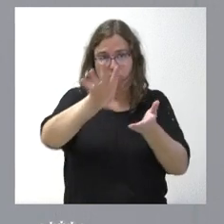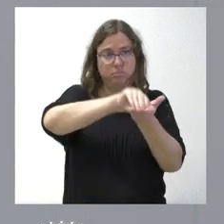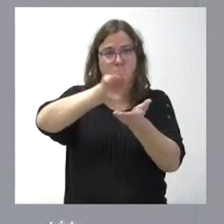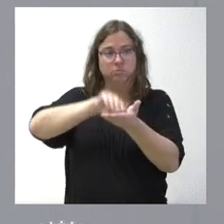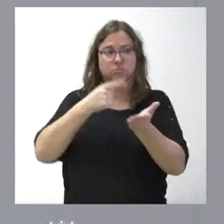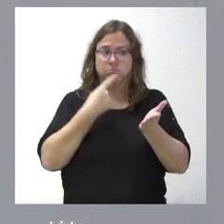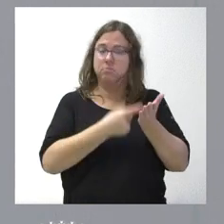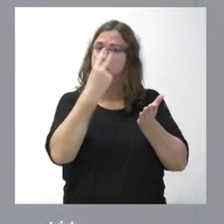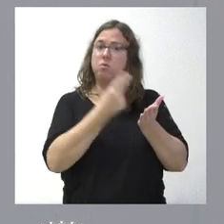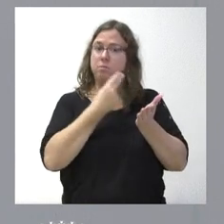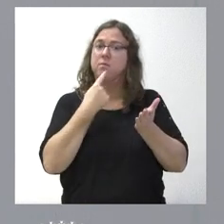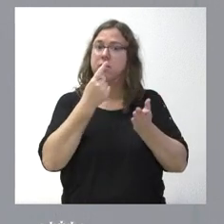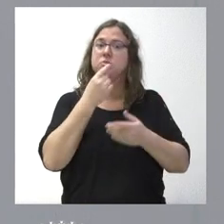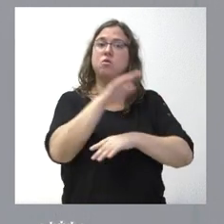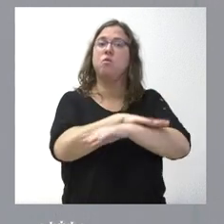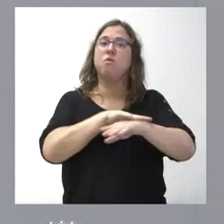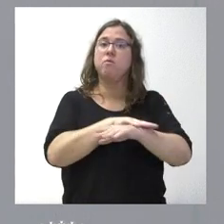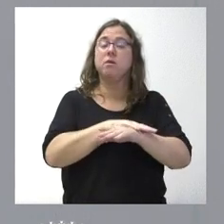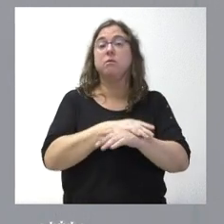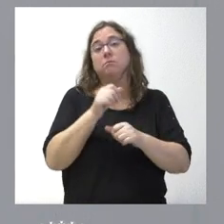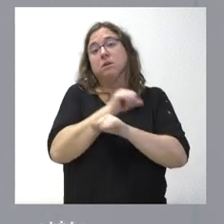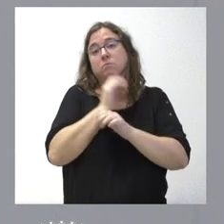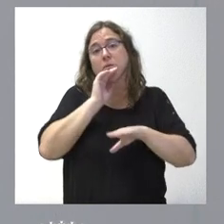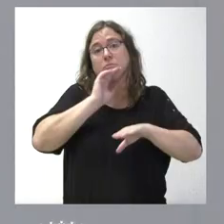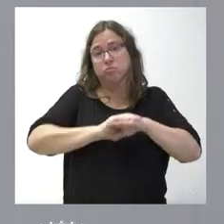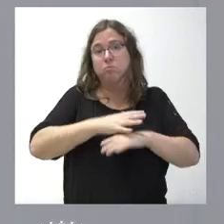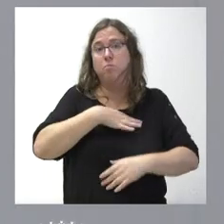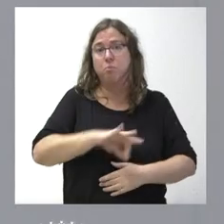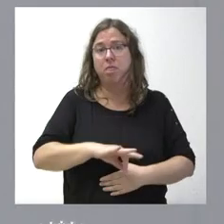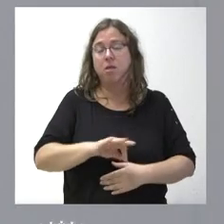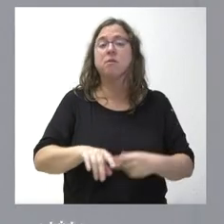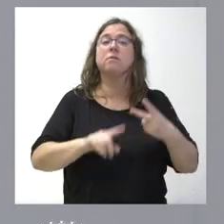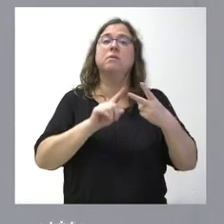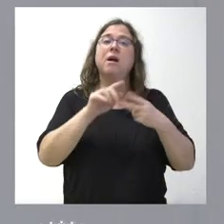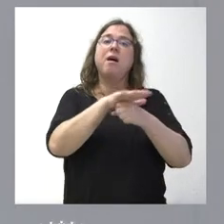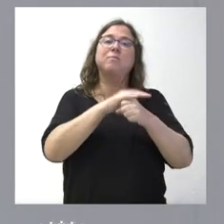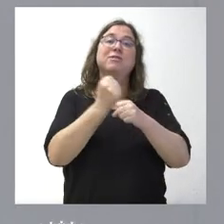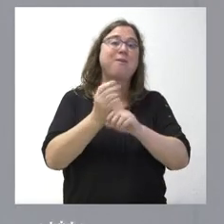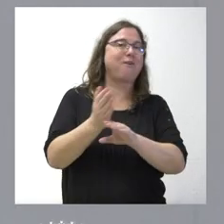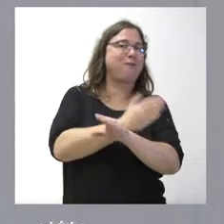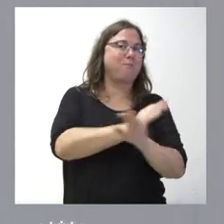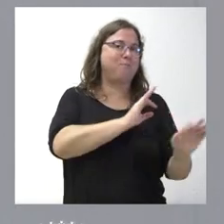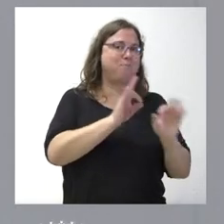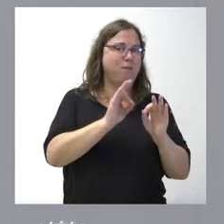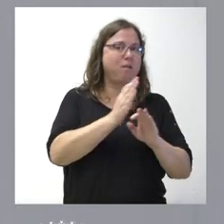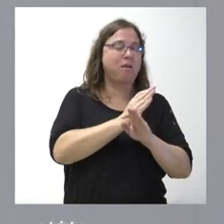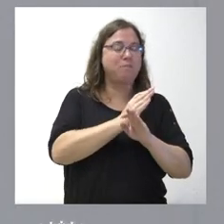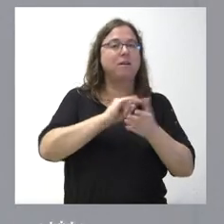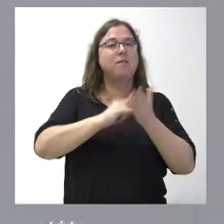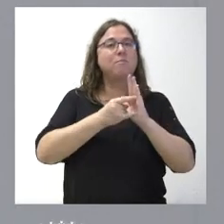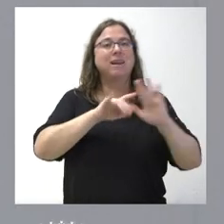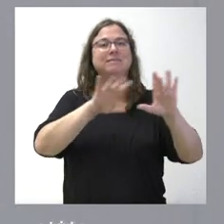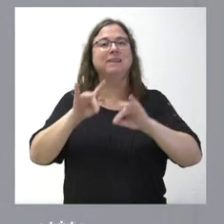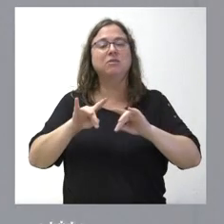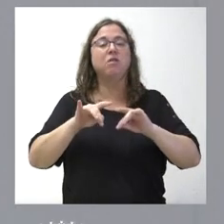compromisos del gobierno que Esperamos que se puedan cumplir Y en segundo lugar que en el ámbito del trabajo previo para tener este plan territorial de fomento en la provincia de